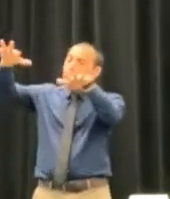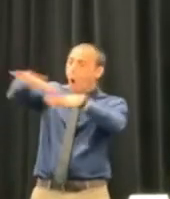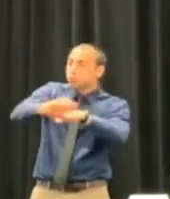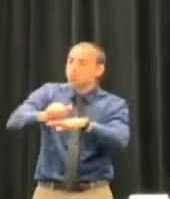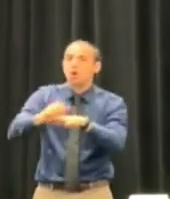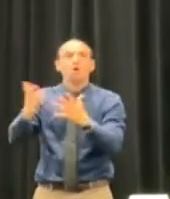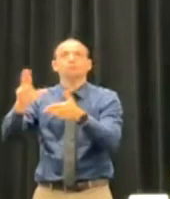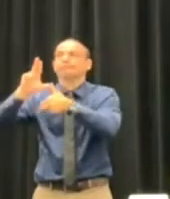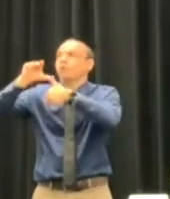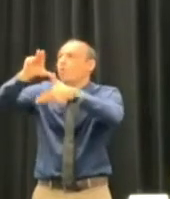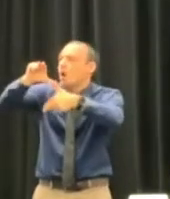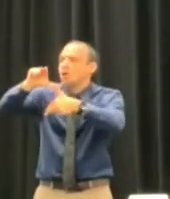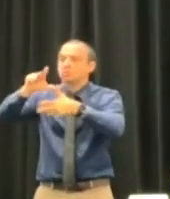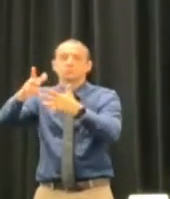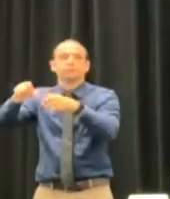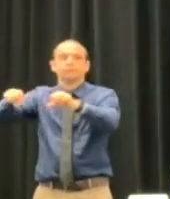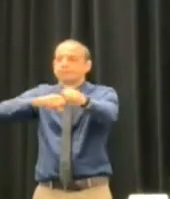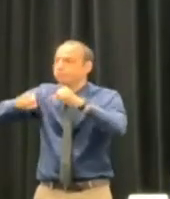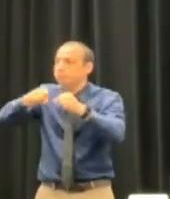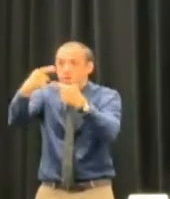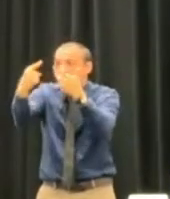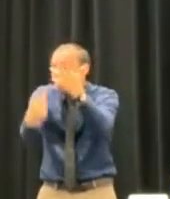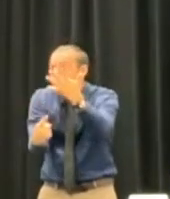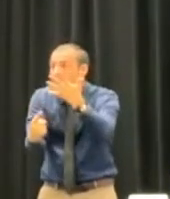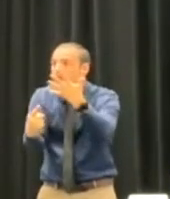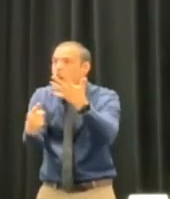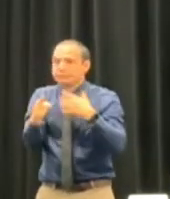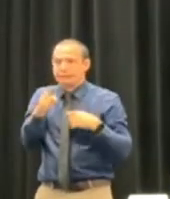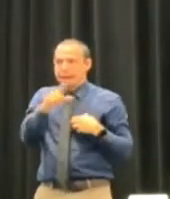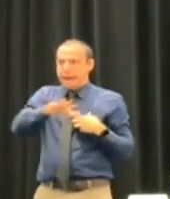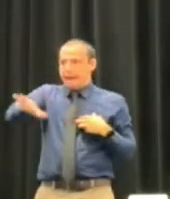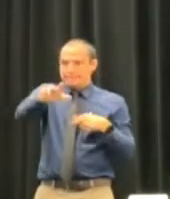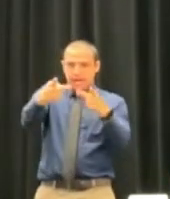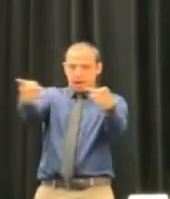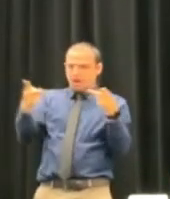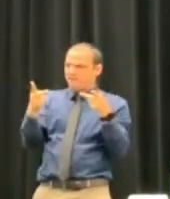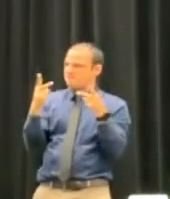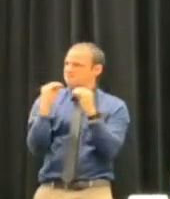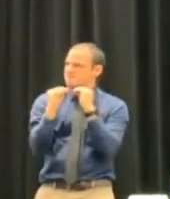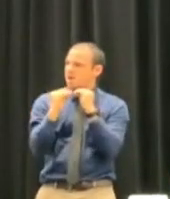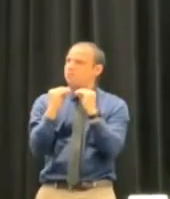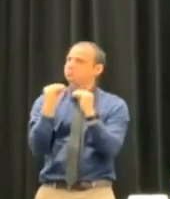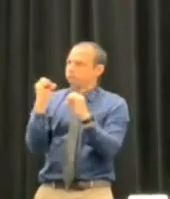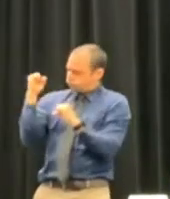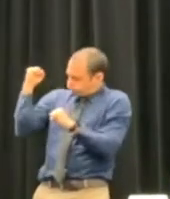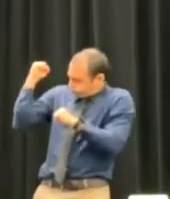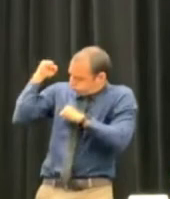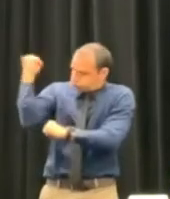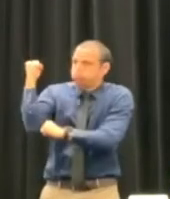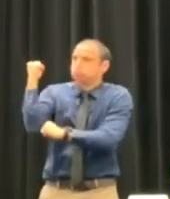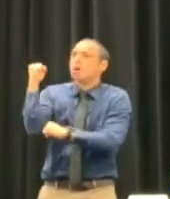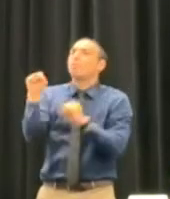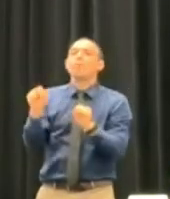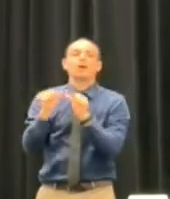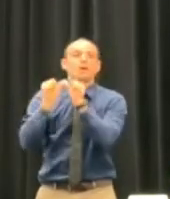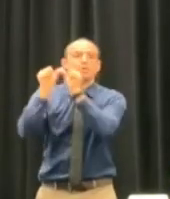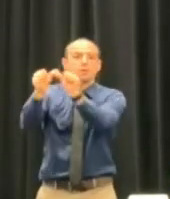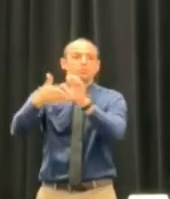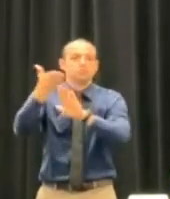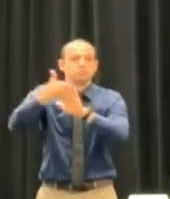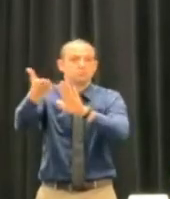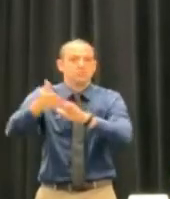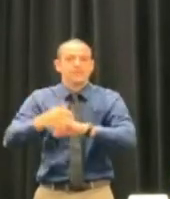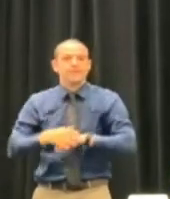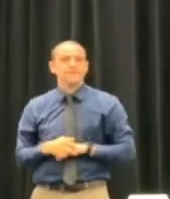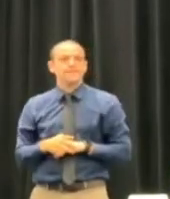las facilidades puedan resistir este embate gracias alguna otra pregunta